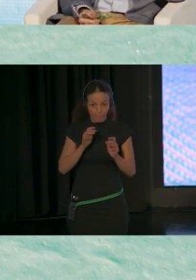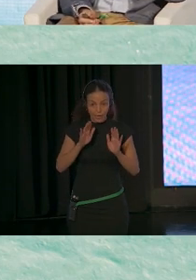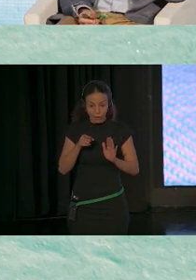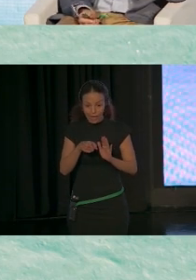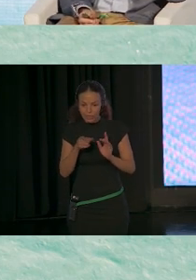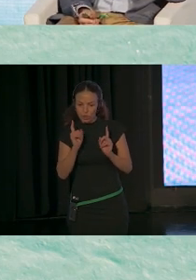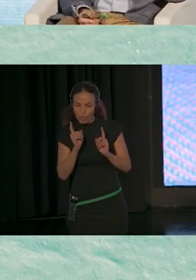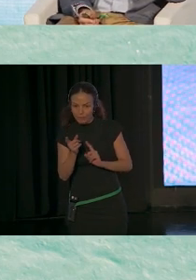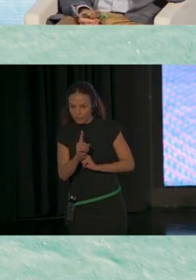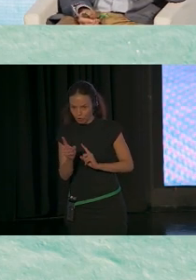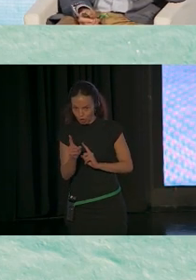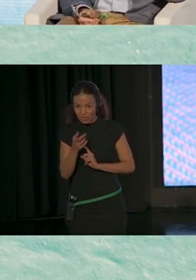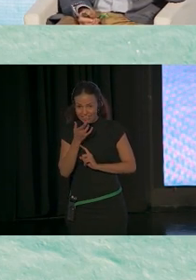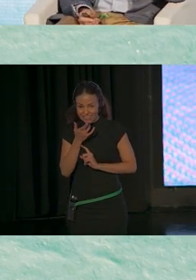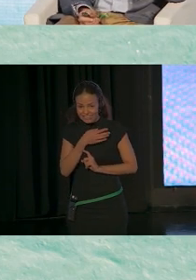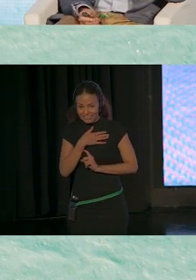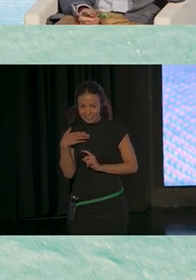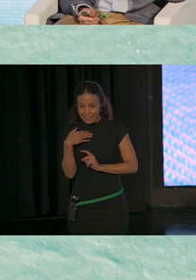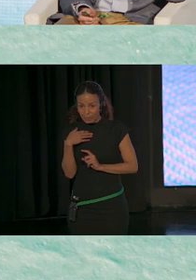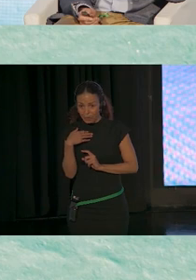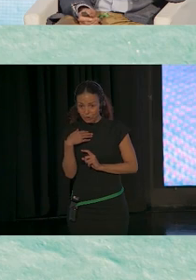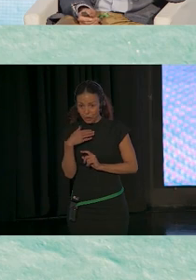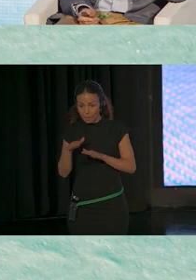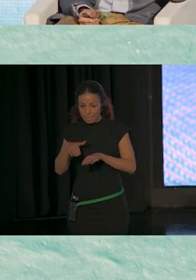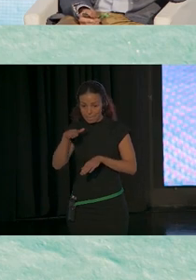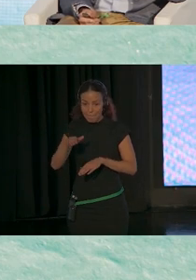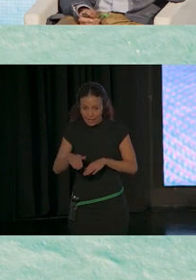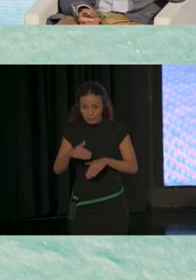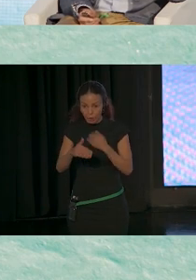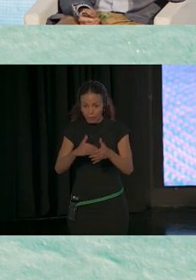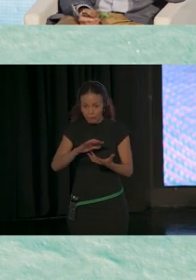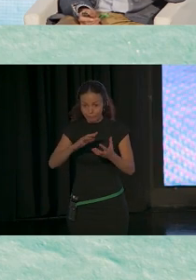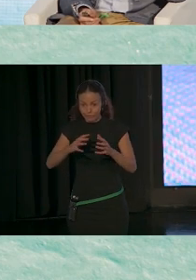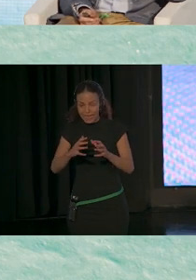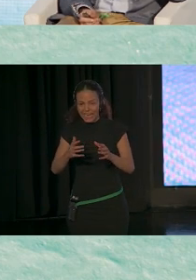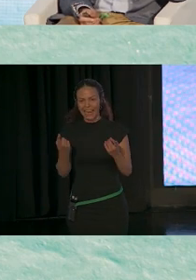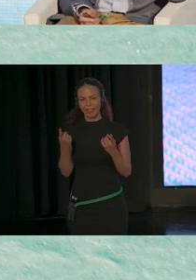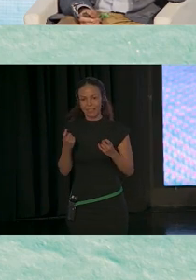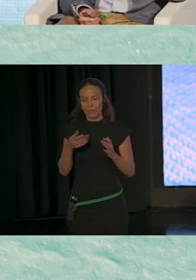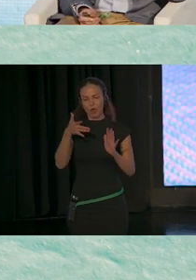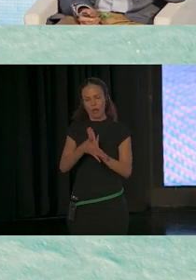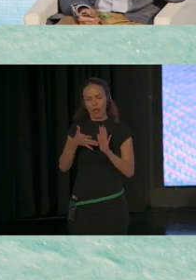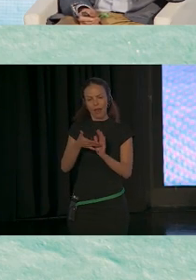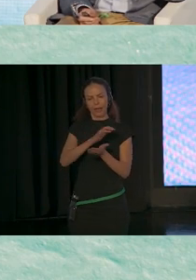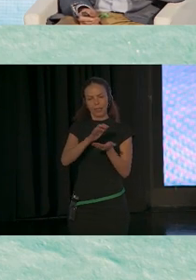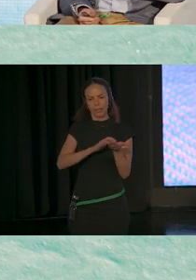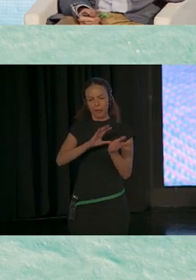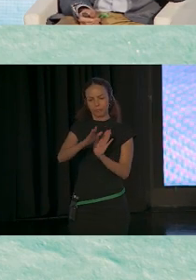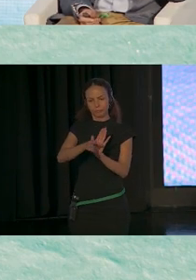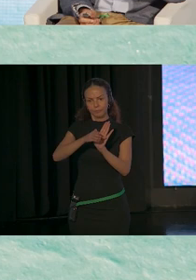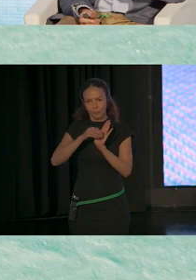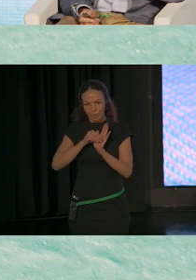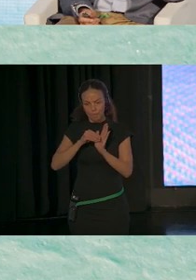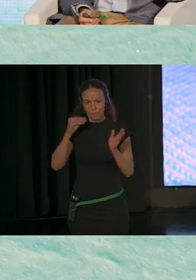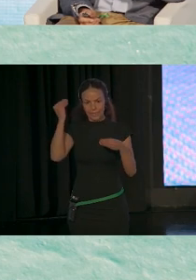cuestión. La cuestión es que si queremos ir a un proceso de transformación necesitamos una narrativa que incluya el pensamiento sistémico soft.